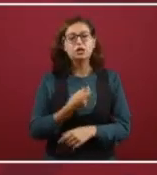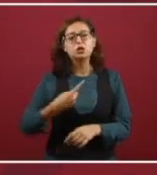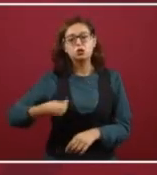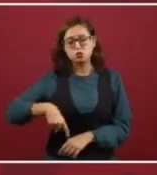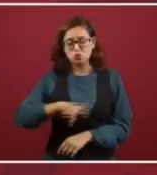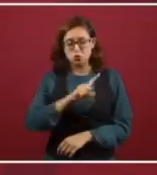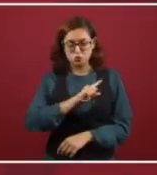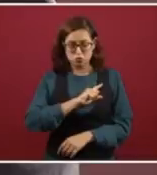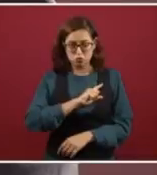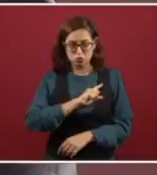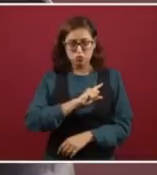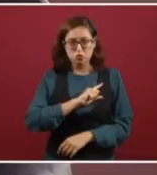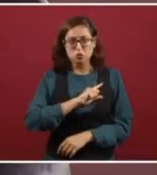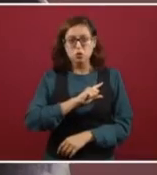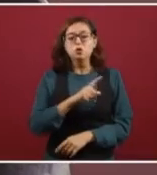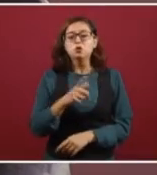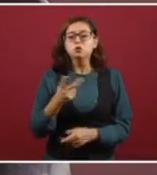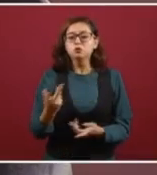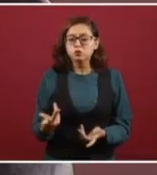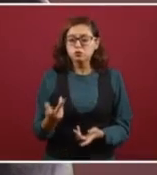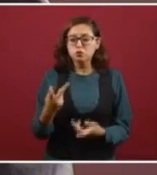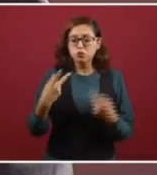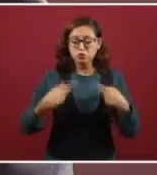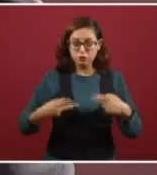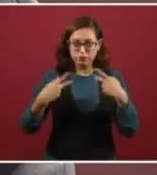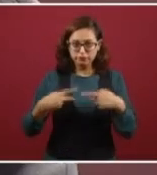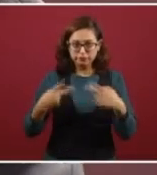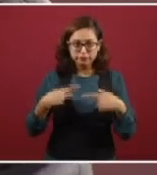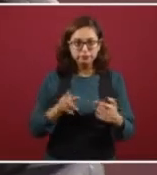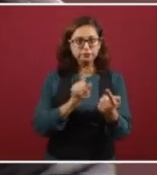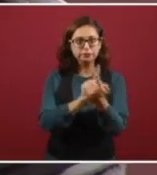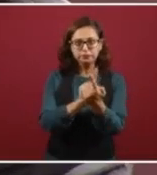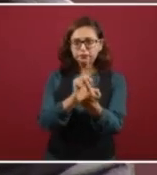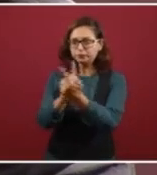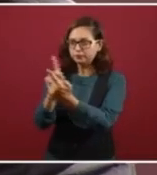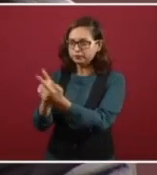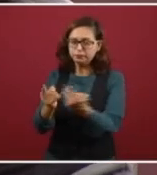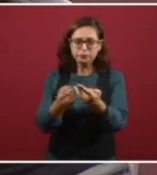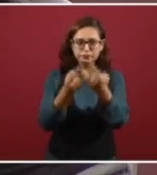impactantes de las personas que estuvieron ahí.